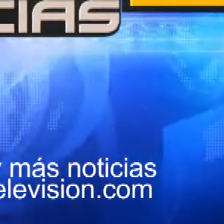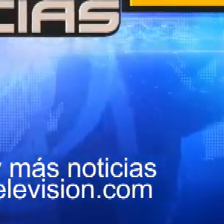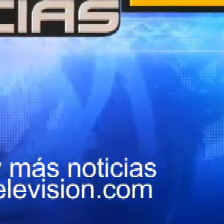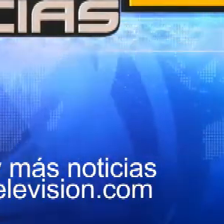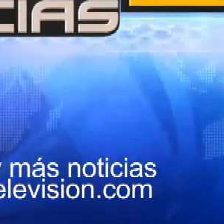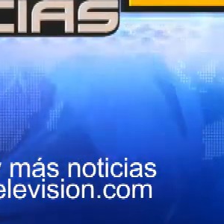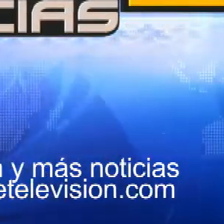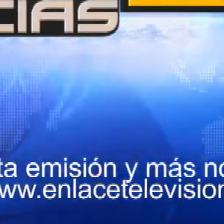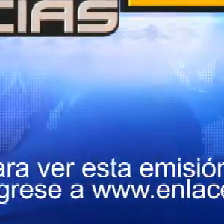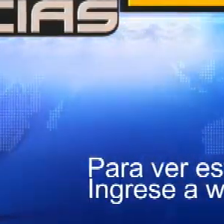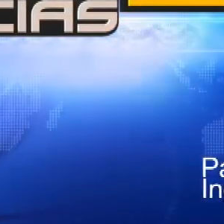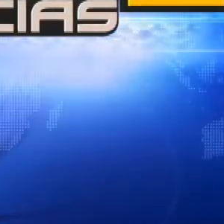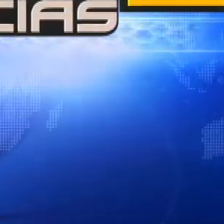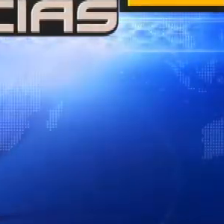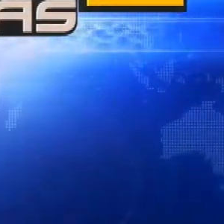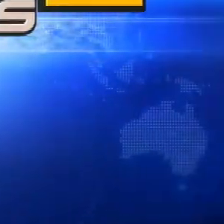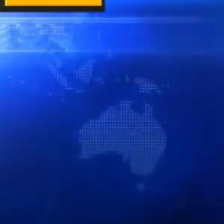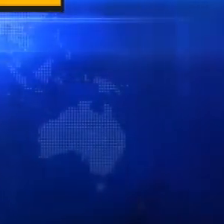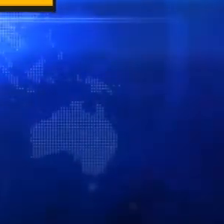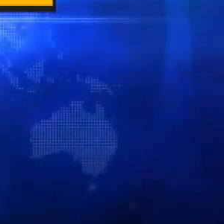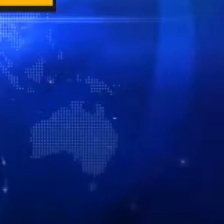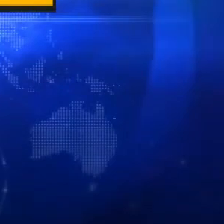y más